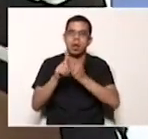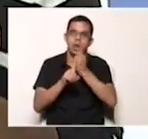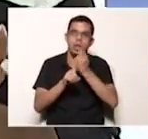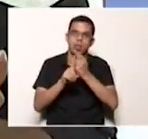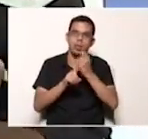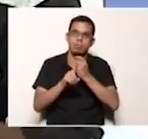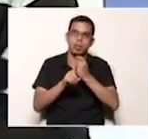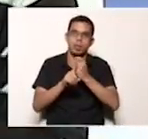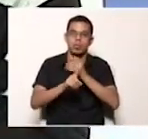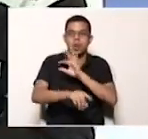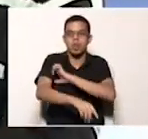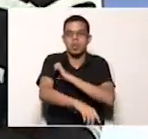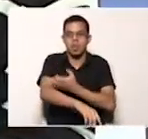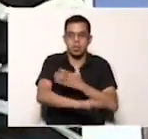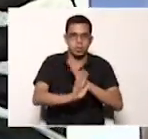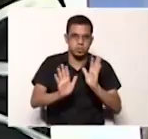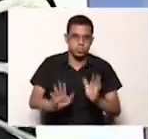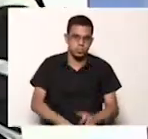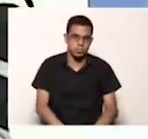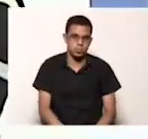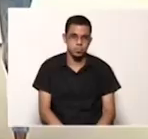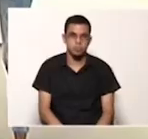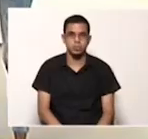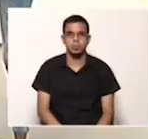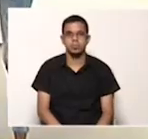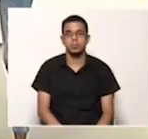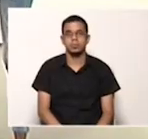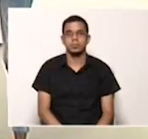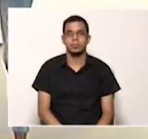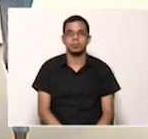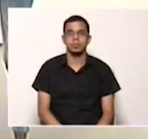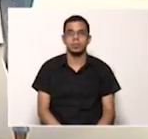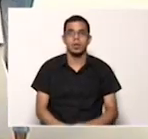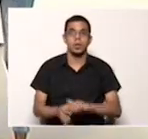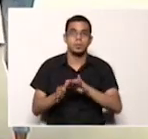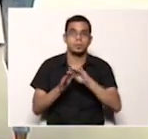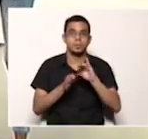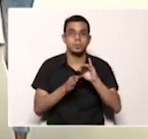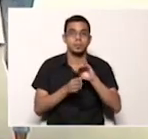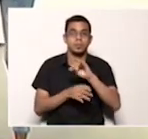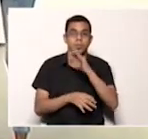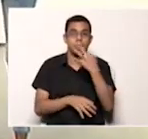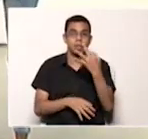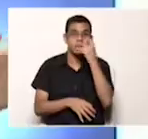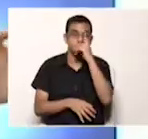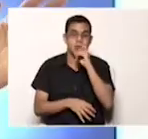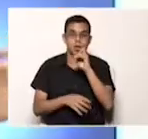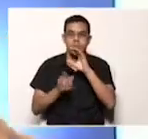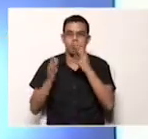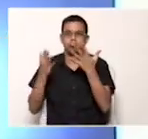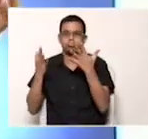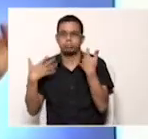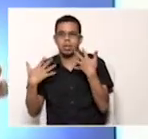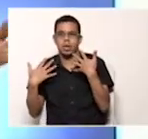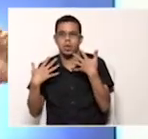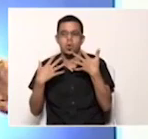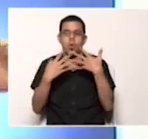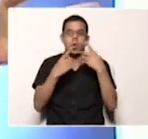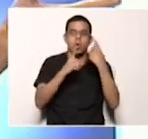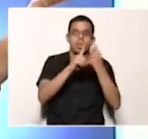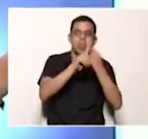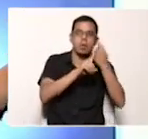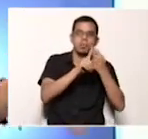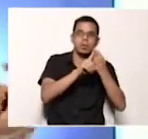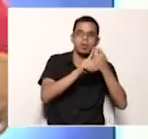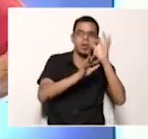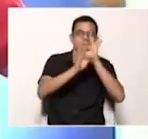campo eléctrico. Ok. Bien, profe, entonces ahora Ok. vamos, Entonces ya en tercer año vimos calor y temperatura desde el punto de vista físico,